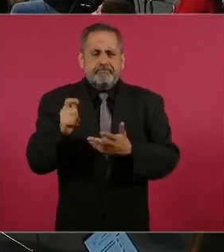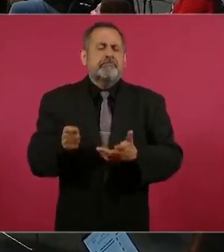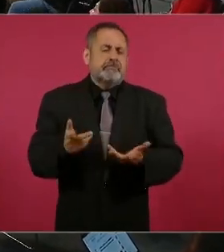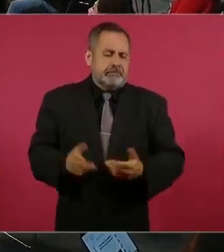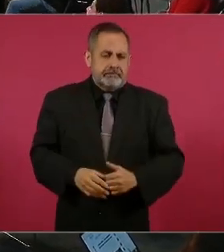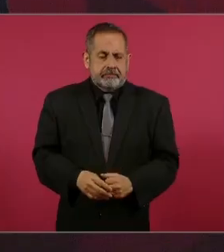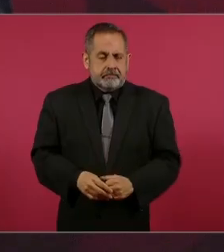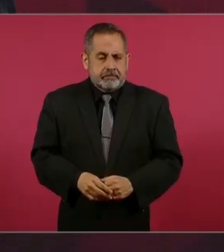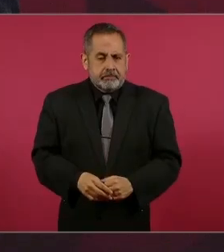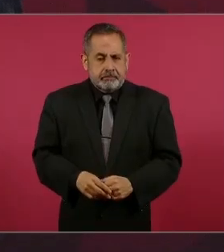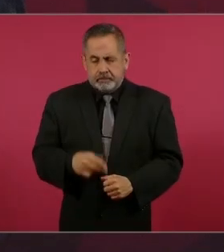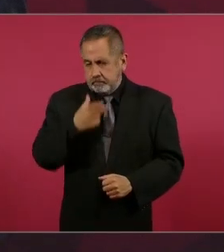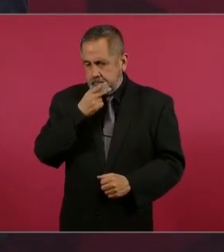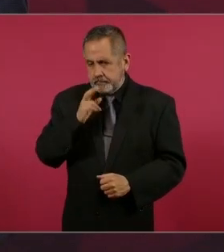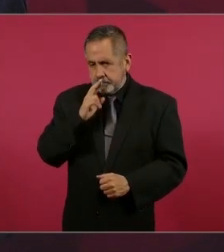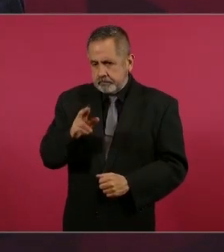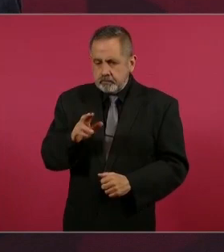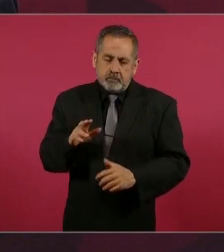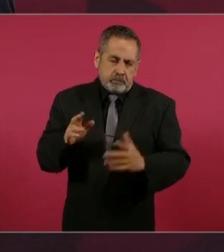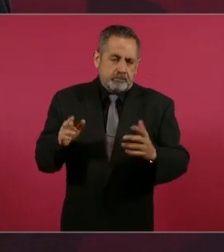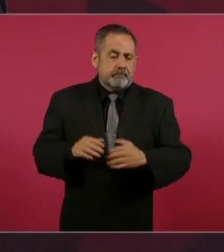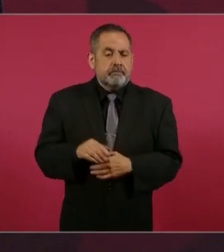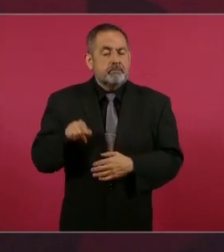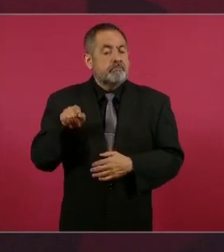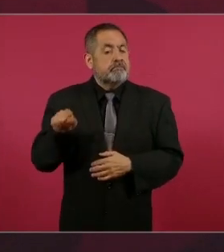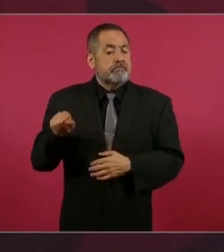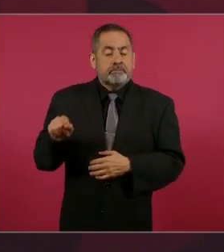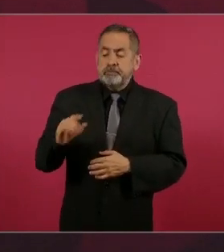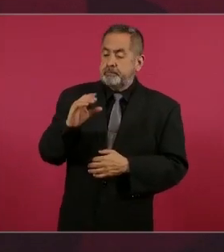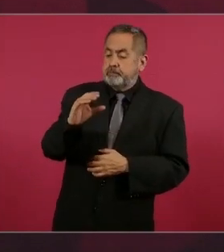César es un